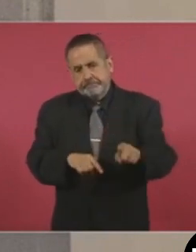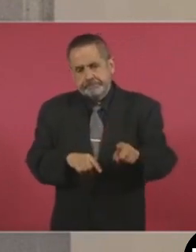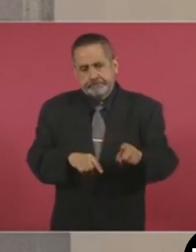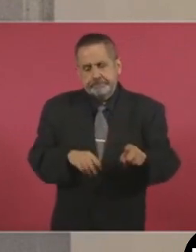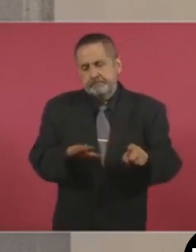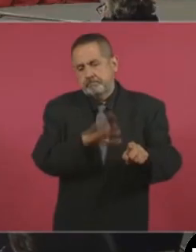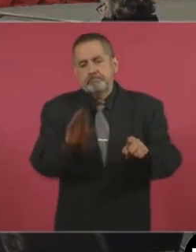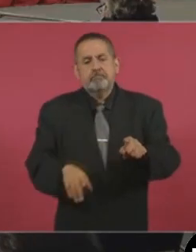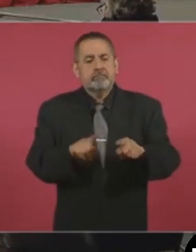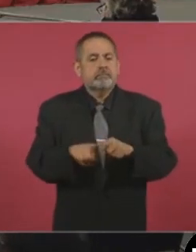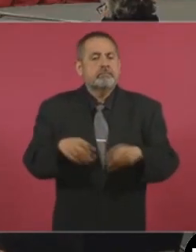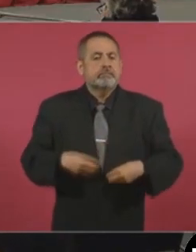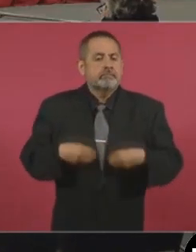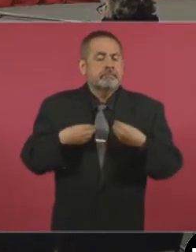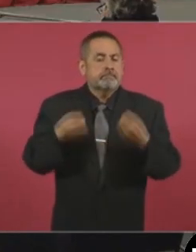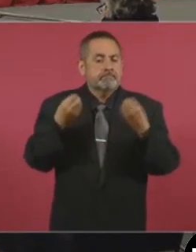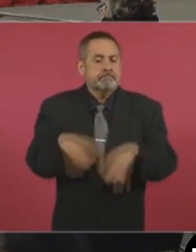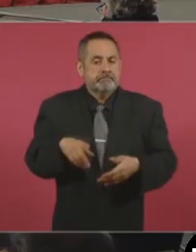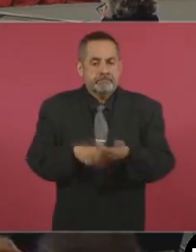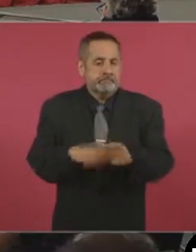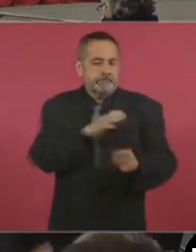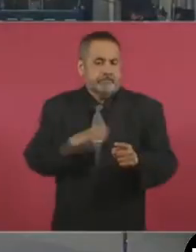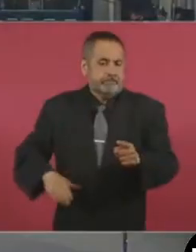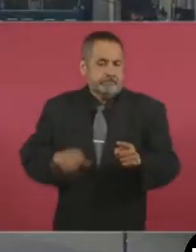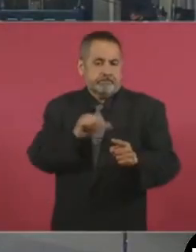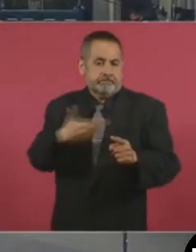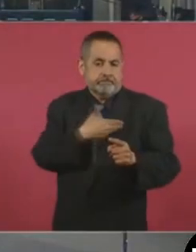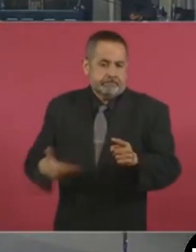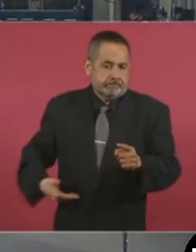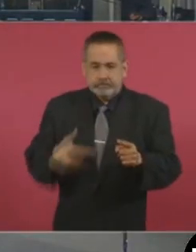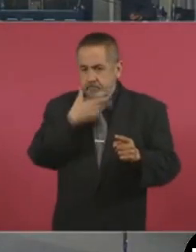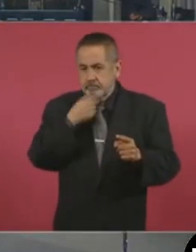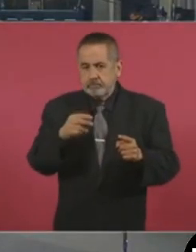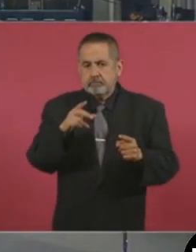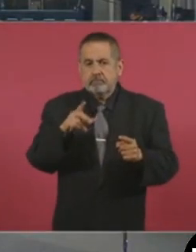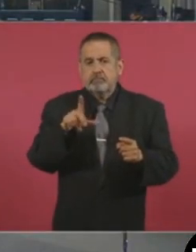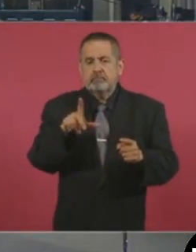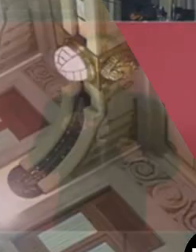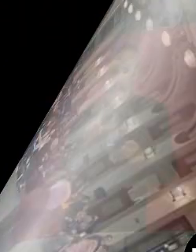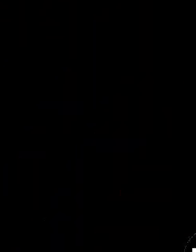contra de la vida del candidato presidencial Luis Donaldo Colosio.